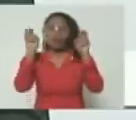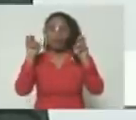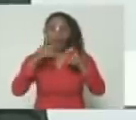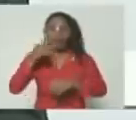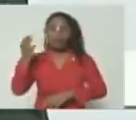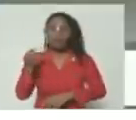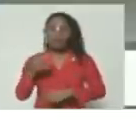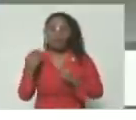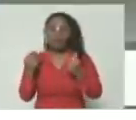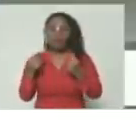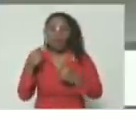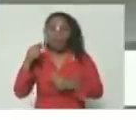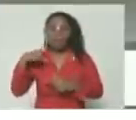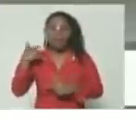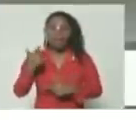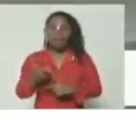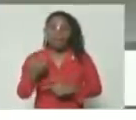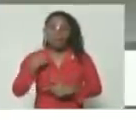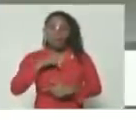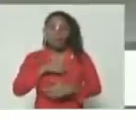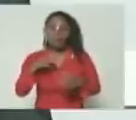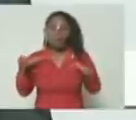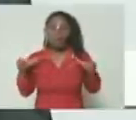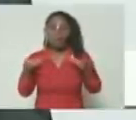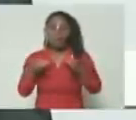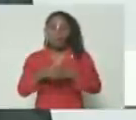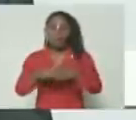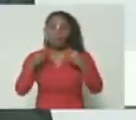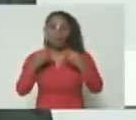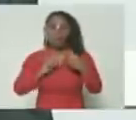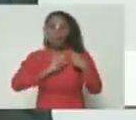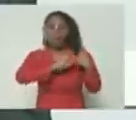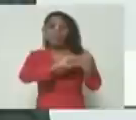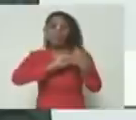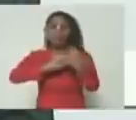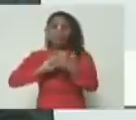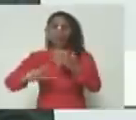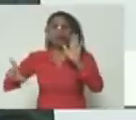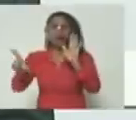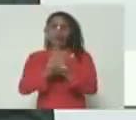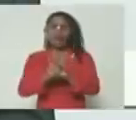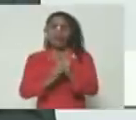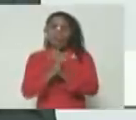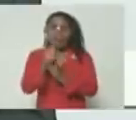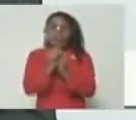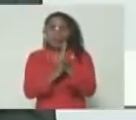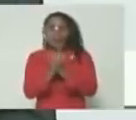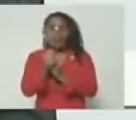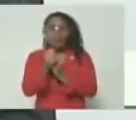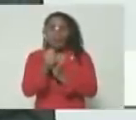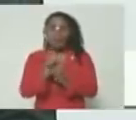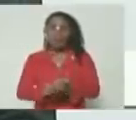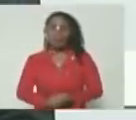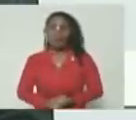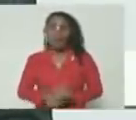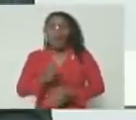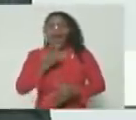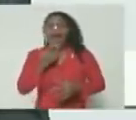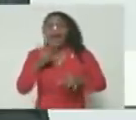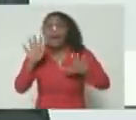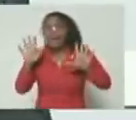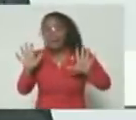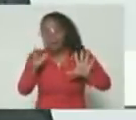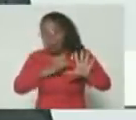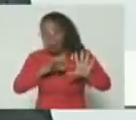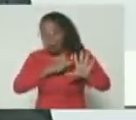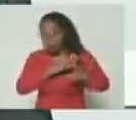económica. El día de mañana nos reuniremos para discutir la ley de emprendimiento. Por ejemplo, señor